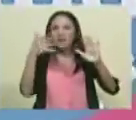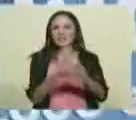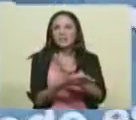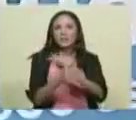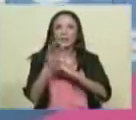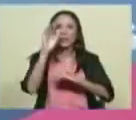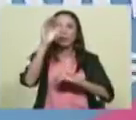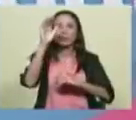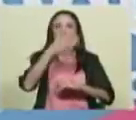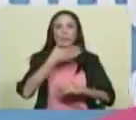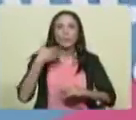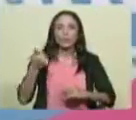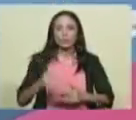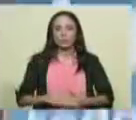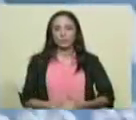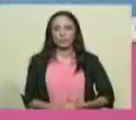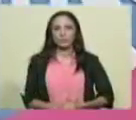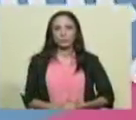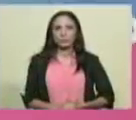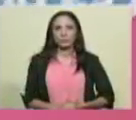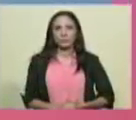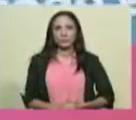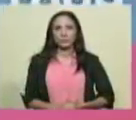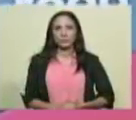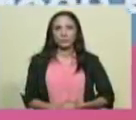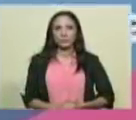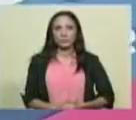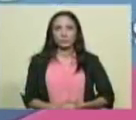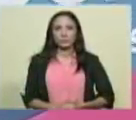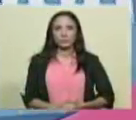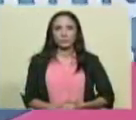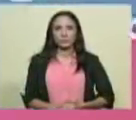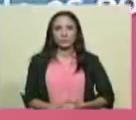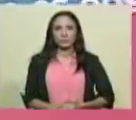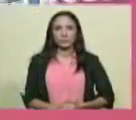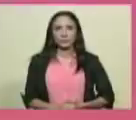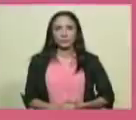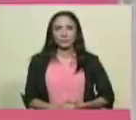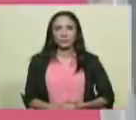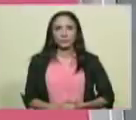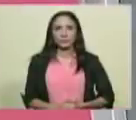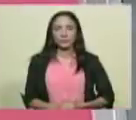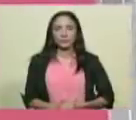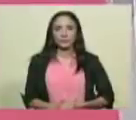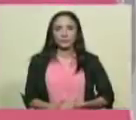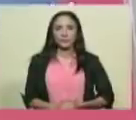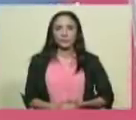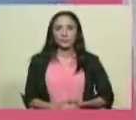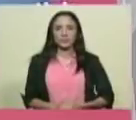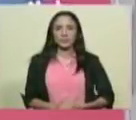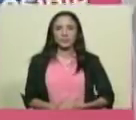vamos. Abre un poquito la cámara, camarada. Se te pasó la mano.